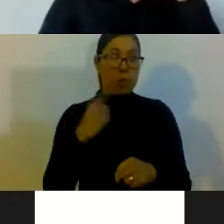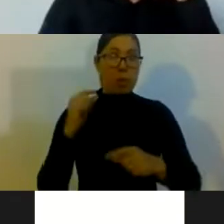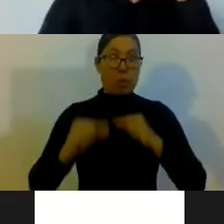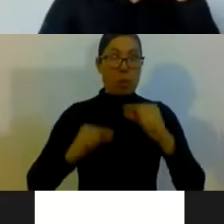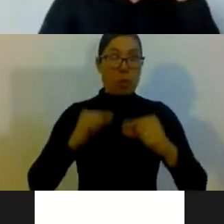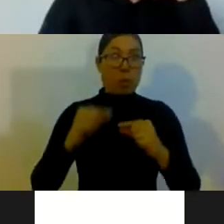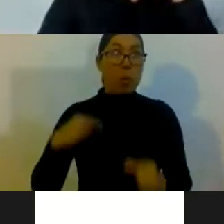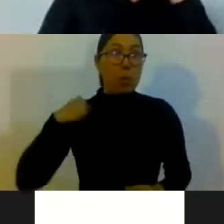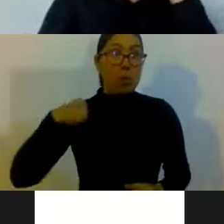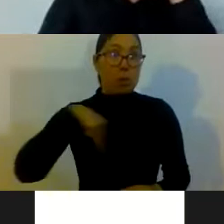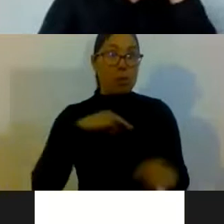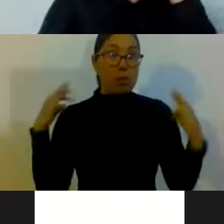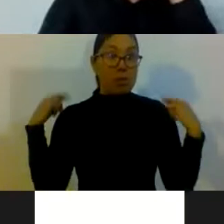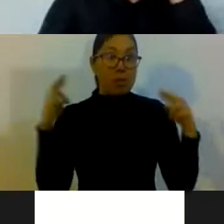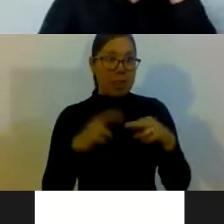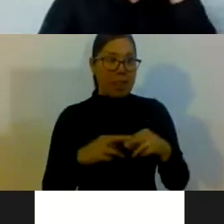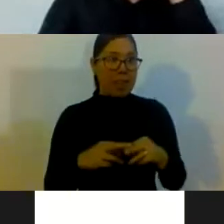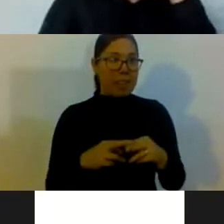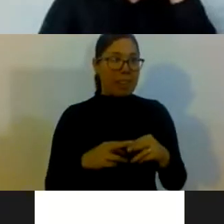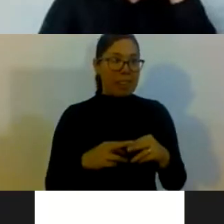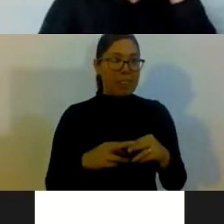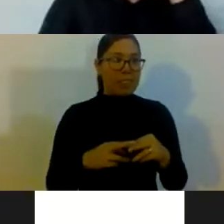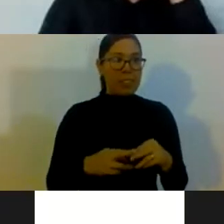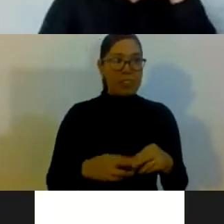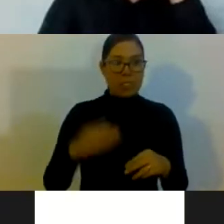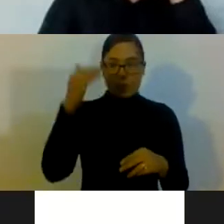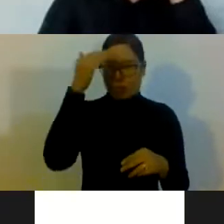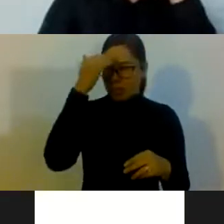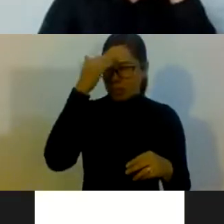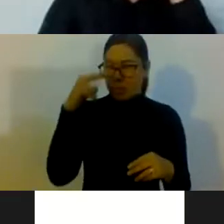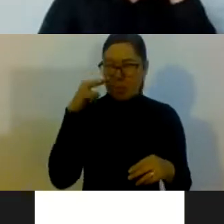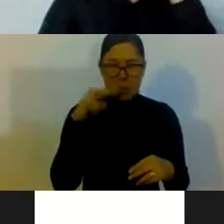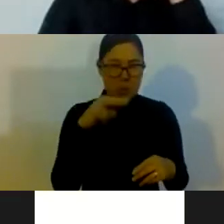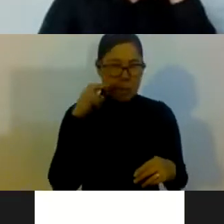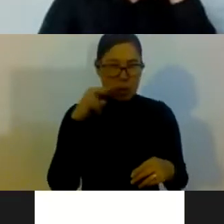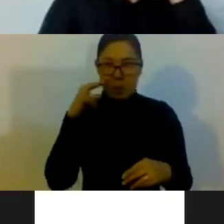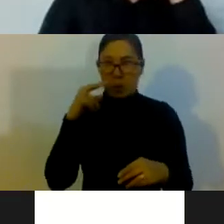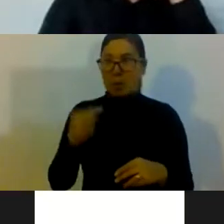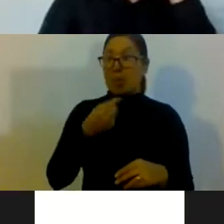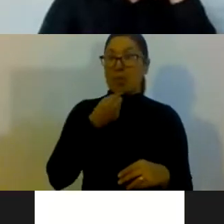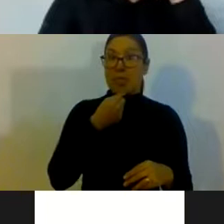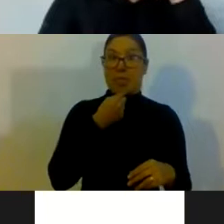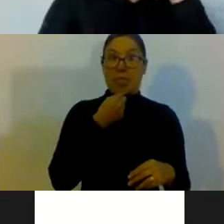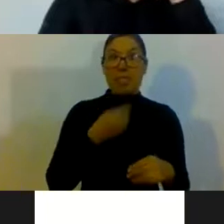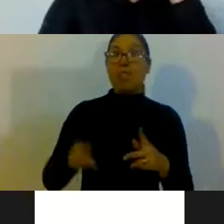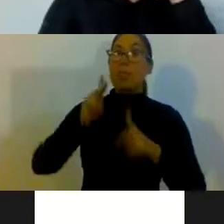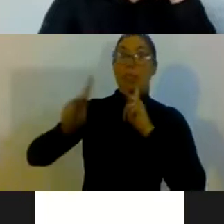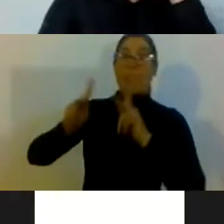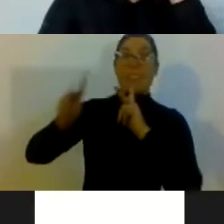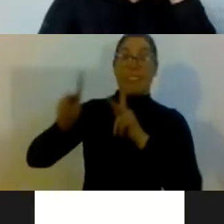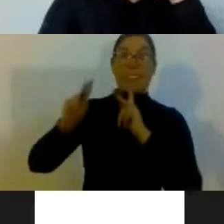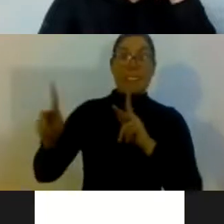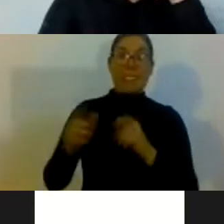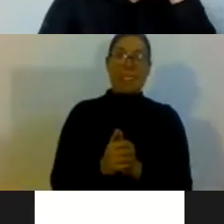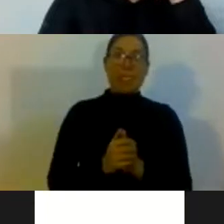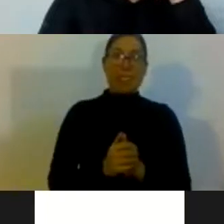fíjese, no, eres tú el que está pasando la situación. Entonces, más que nada, pues yo sí estoy muy agradecida porque pues más que nada veo en